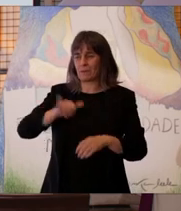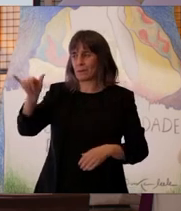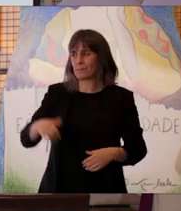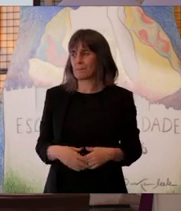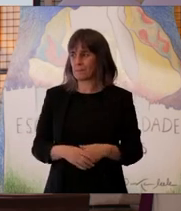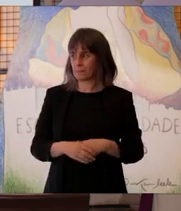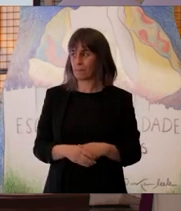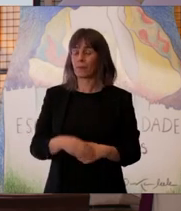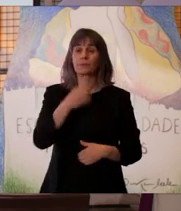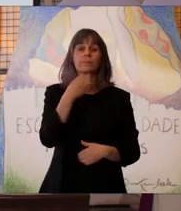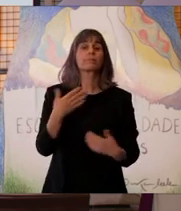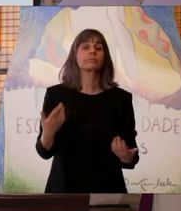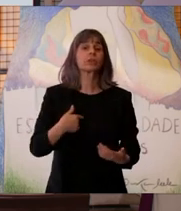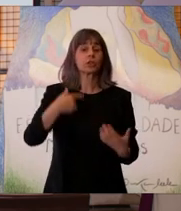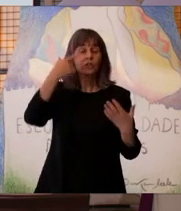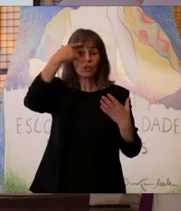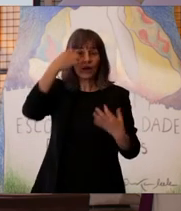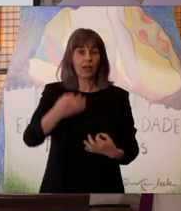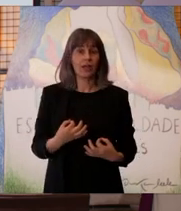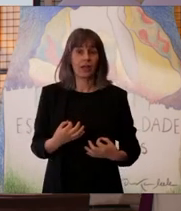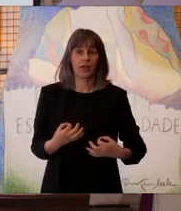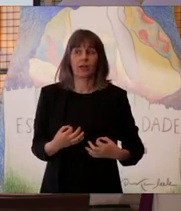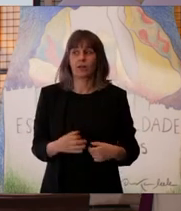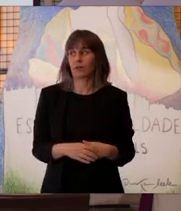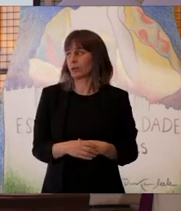Pues eso que yo creo que